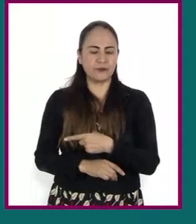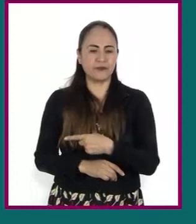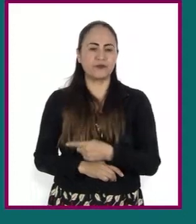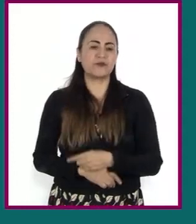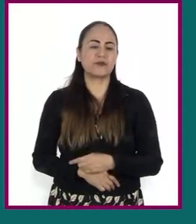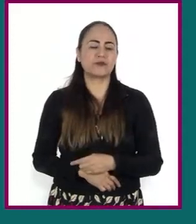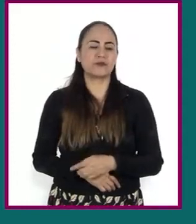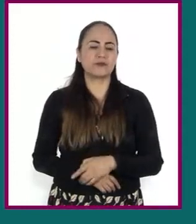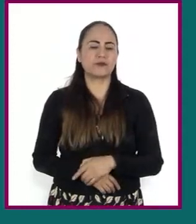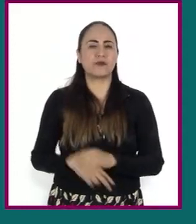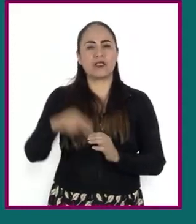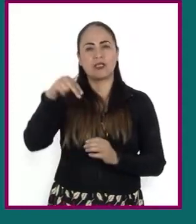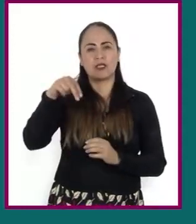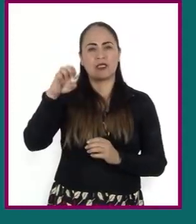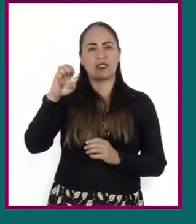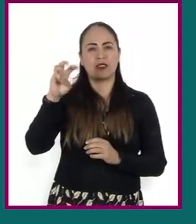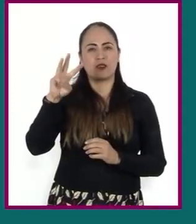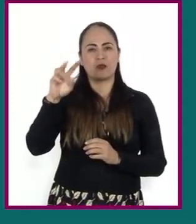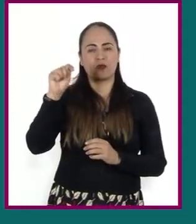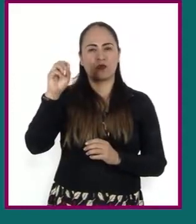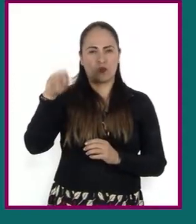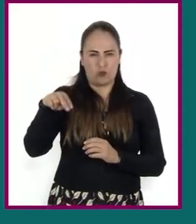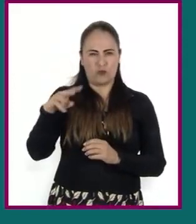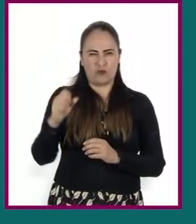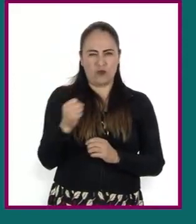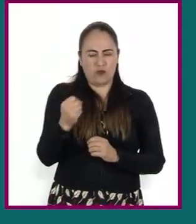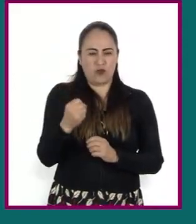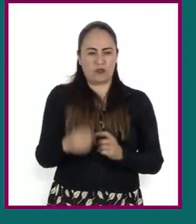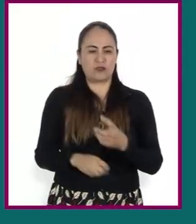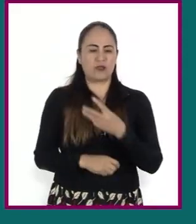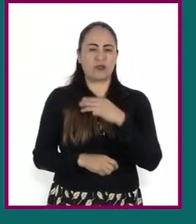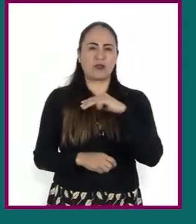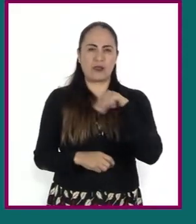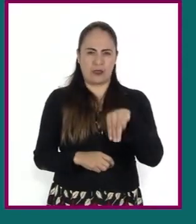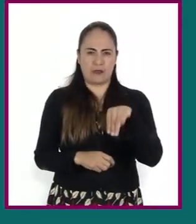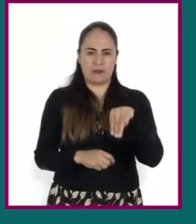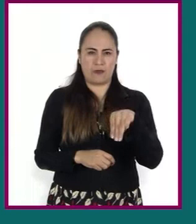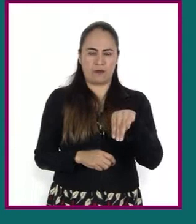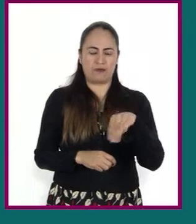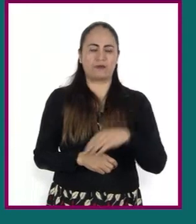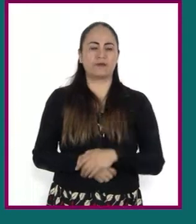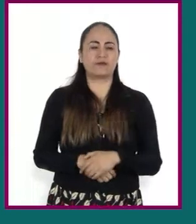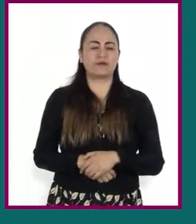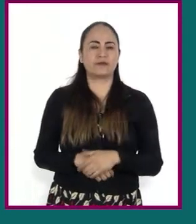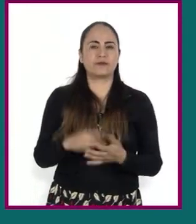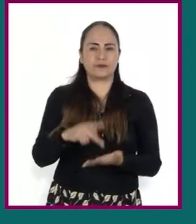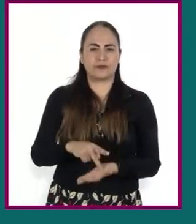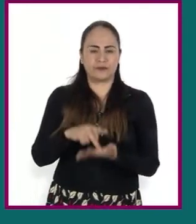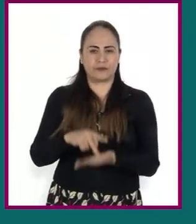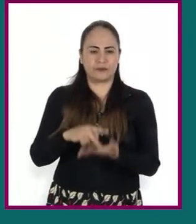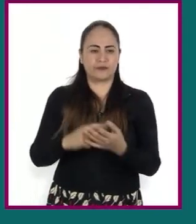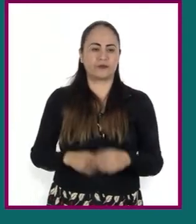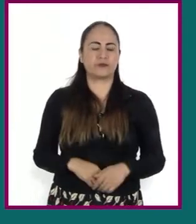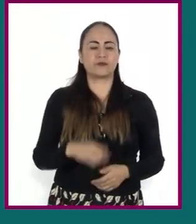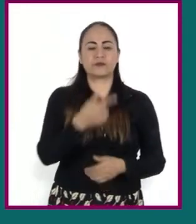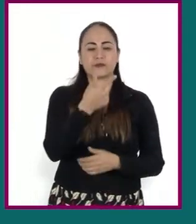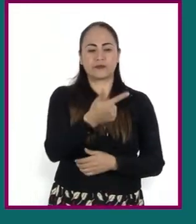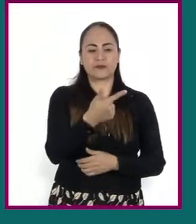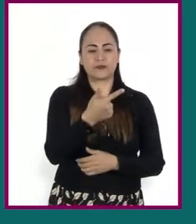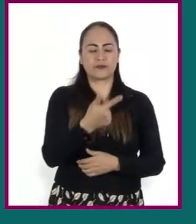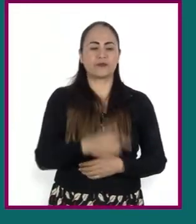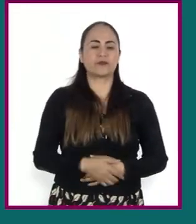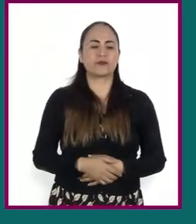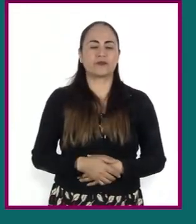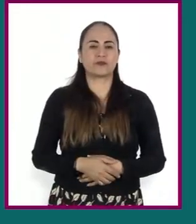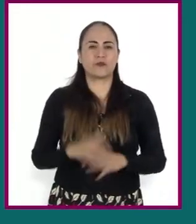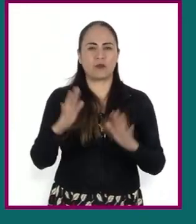newtons, pues es una fuerza. M es igual a masa medida en kilogramos y G minúscula es